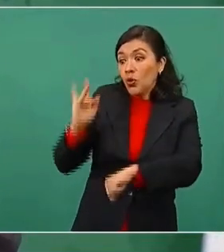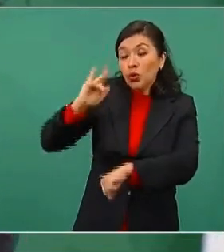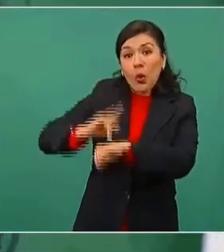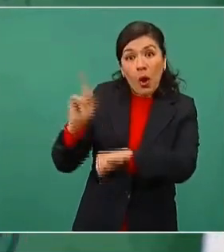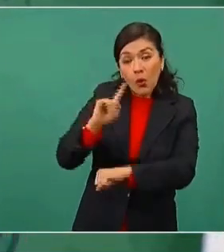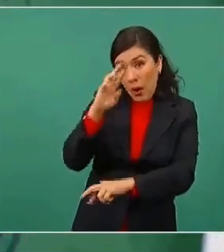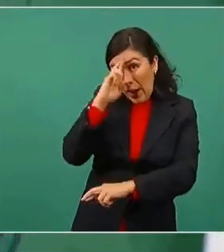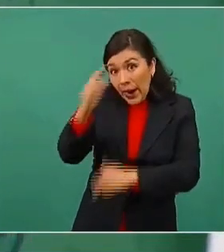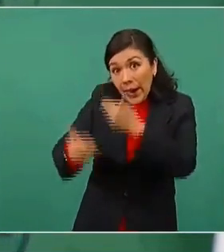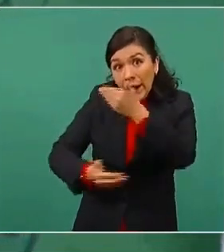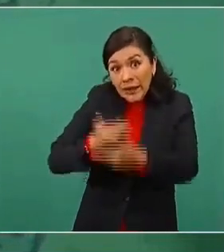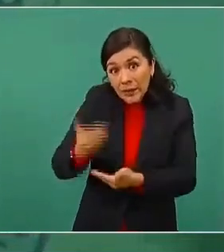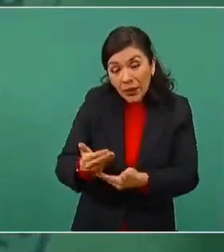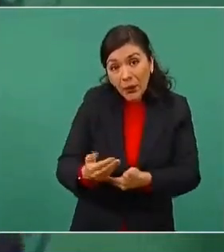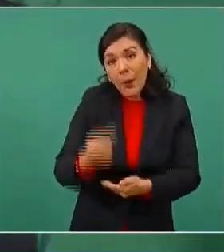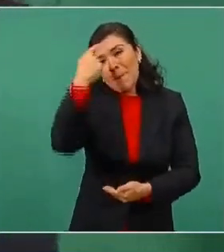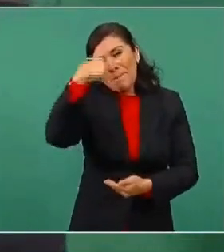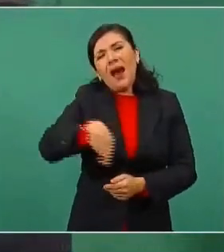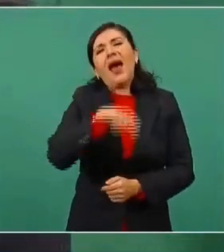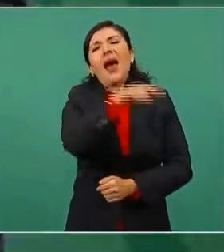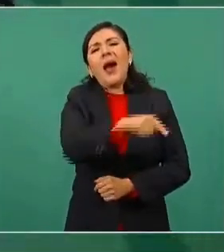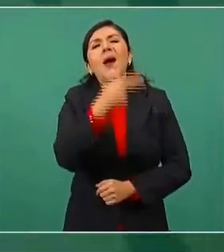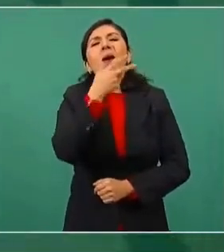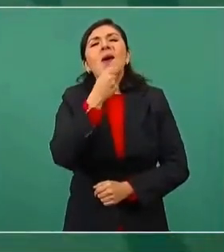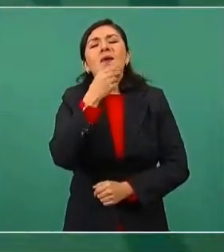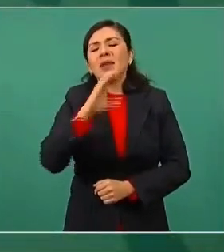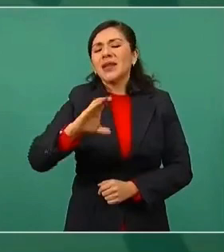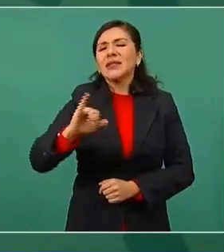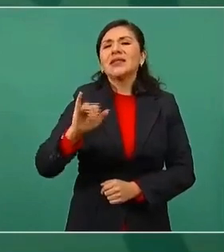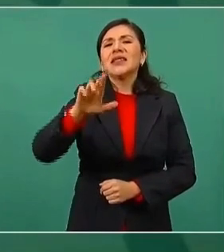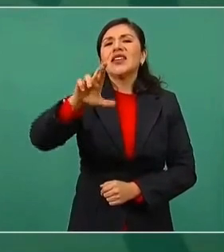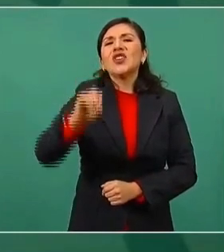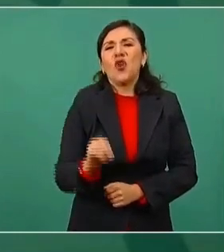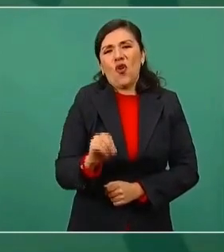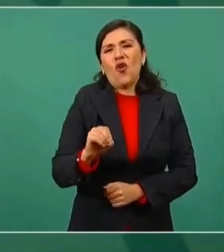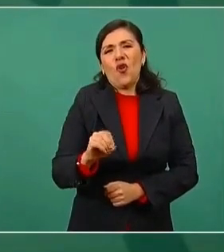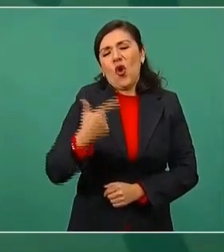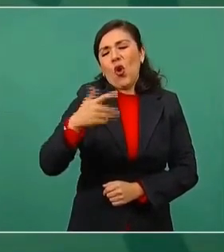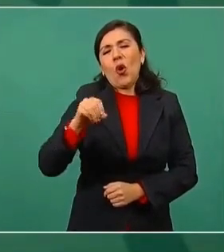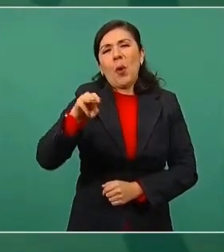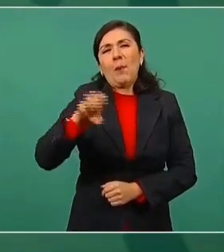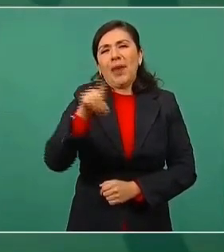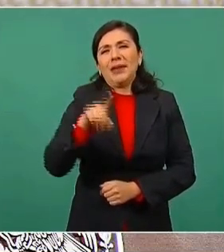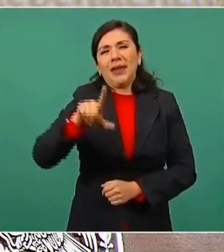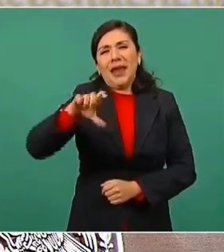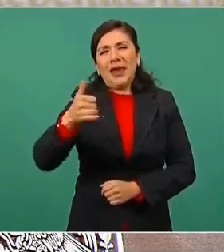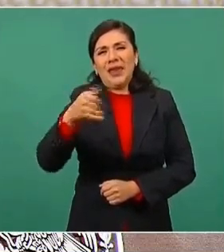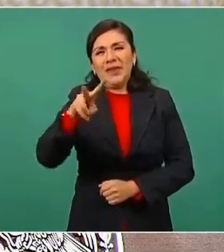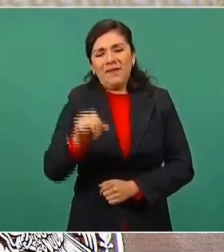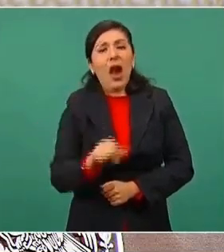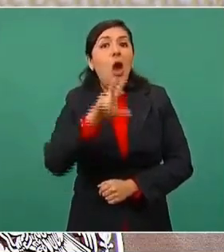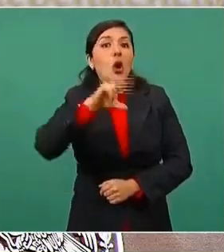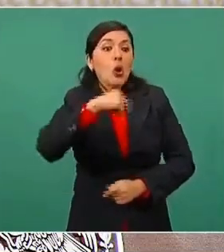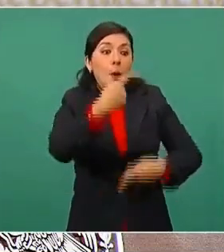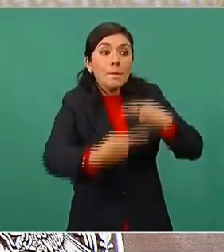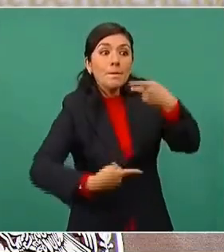para que Ciro no esté